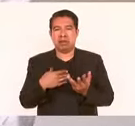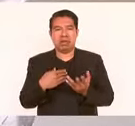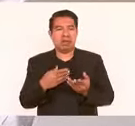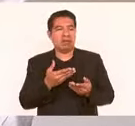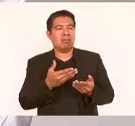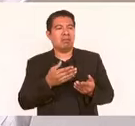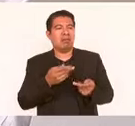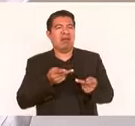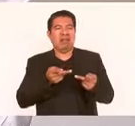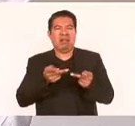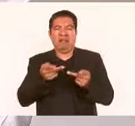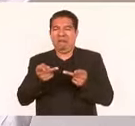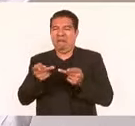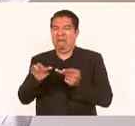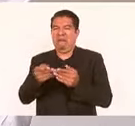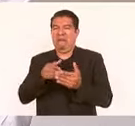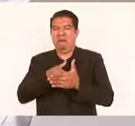burocratismo,